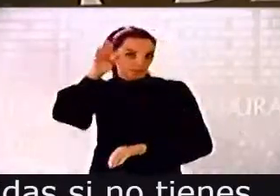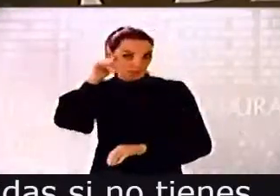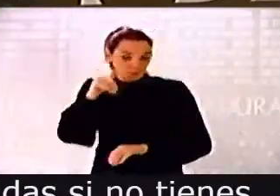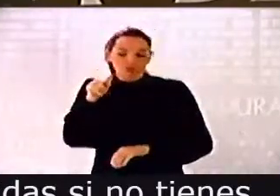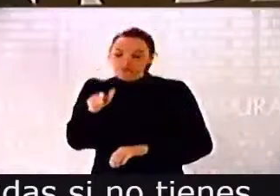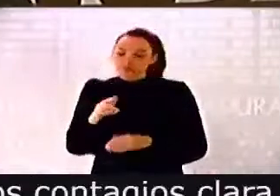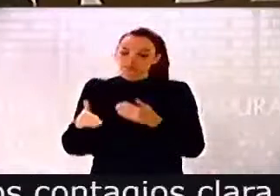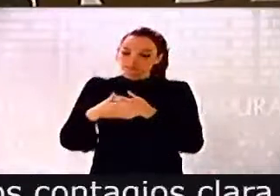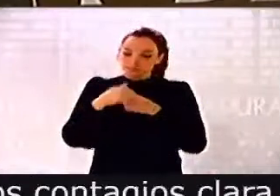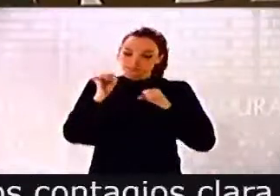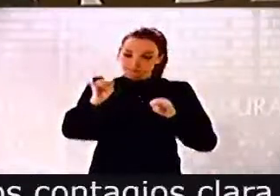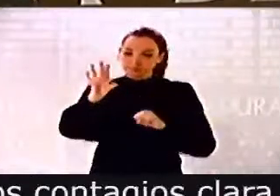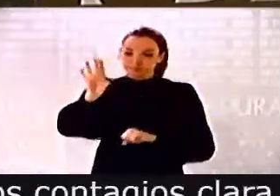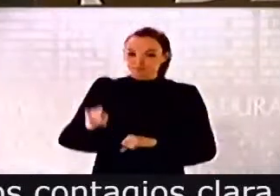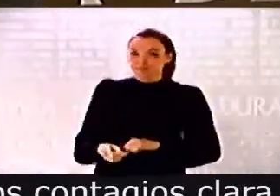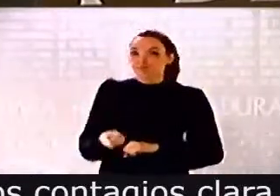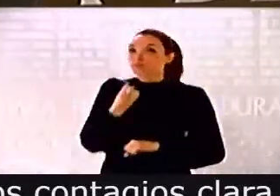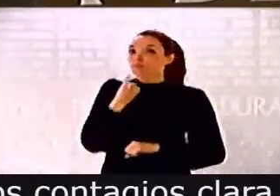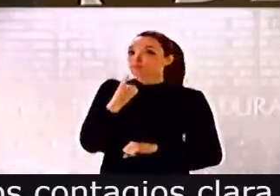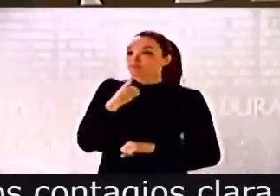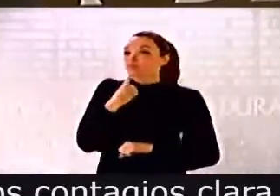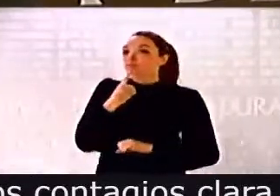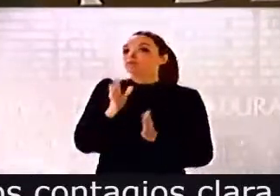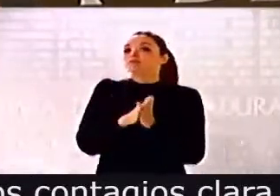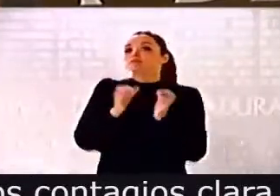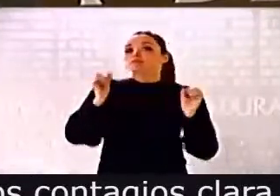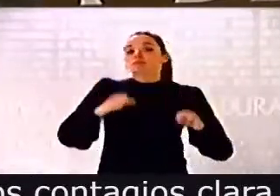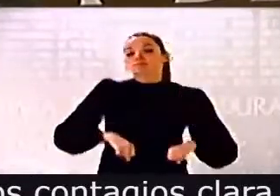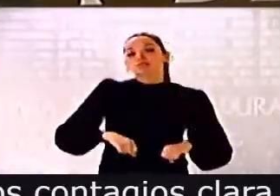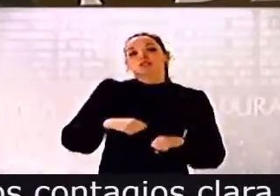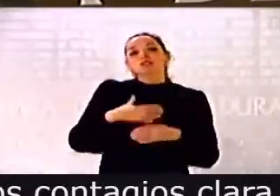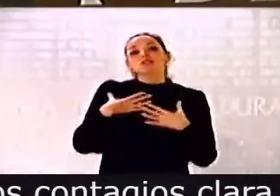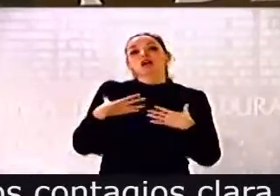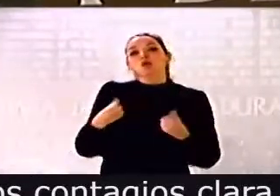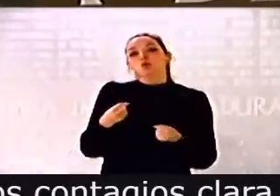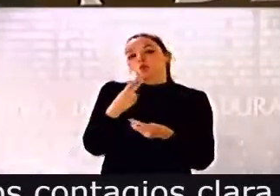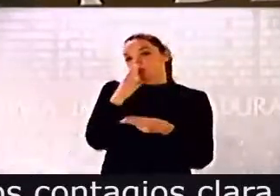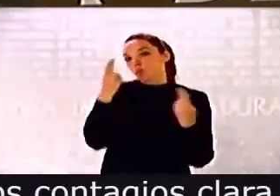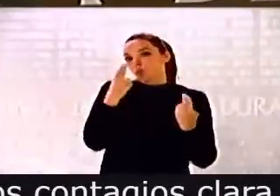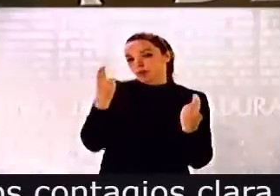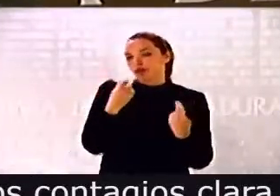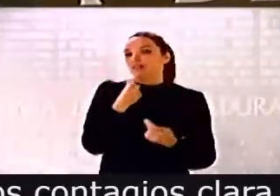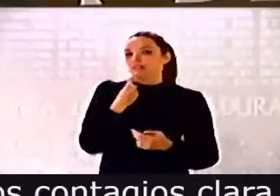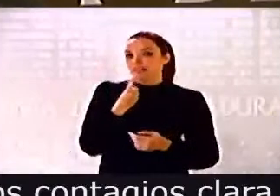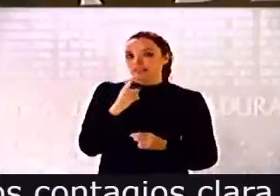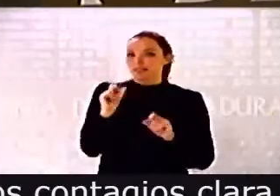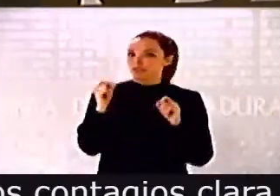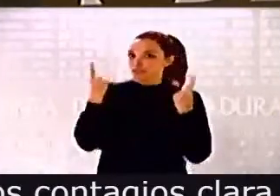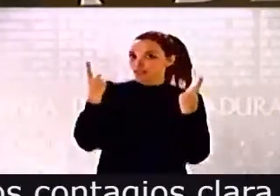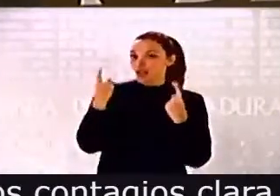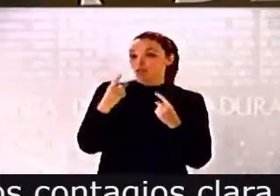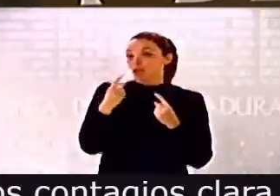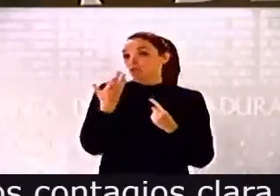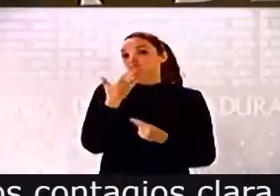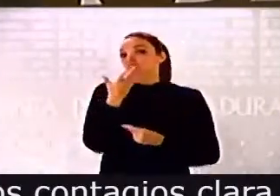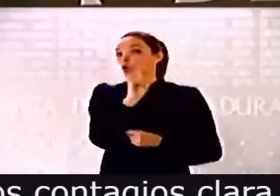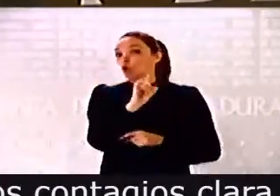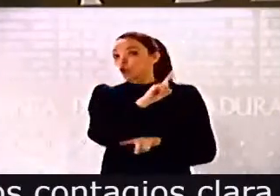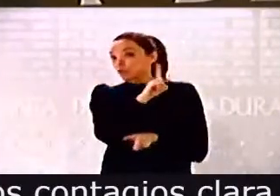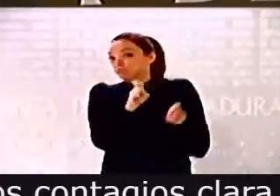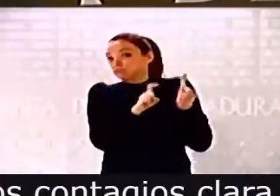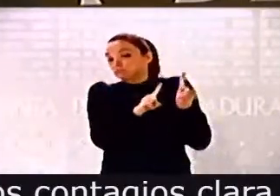tienes que perimetrar. Lo dice la acción coordinada en salud pública que le estaba comentando antes. Desconozco cuál es la situación de las